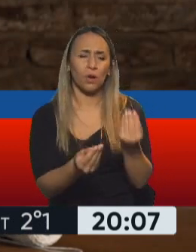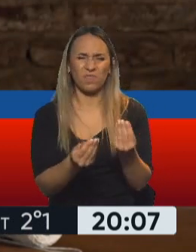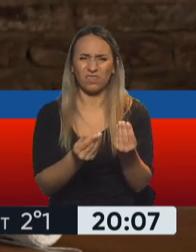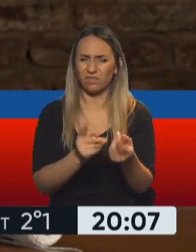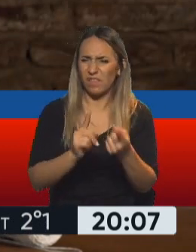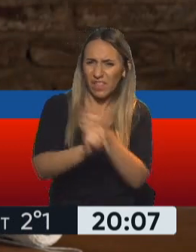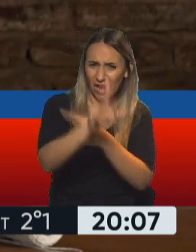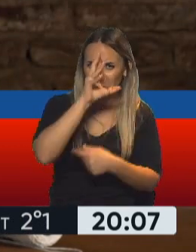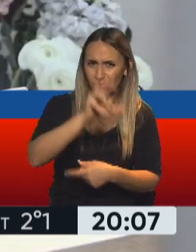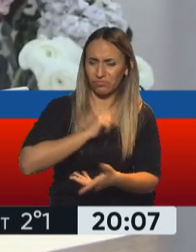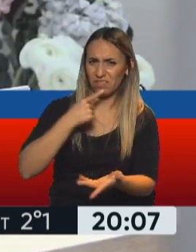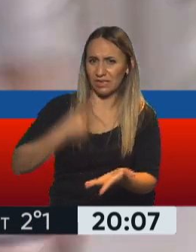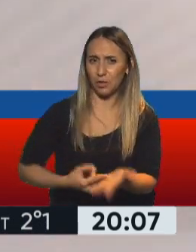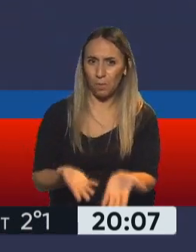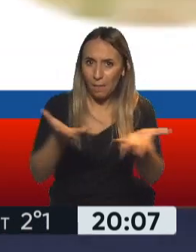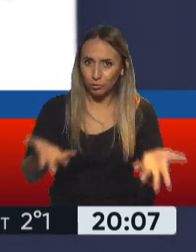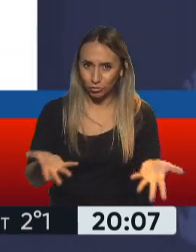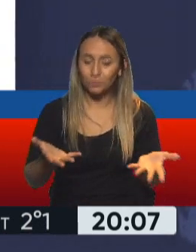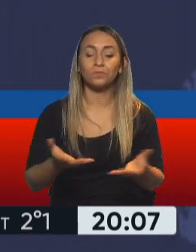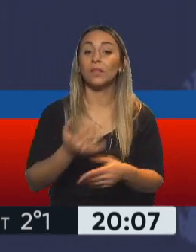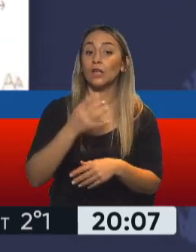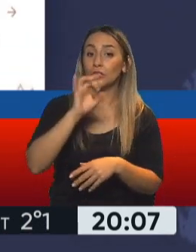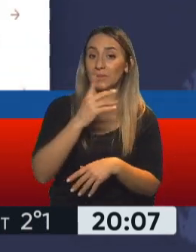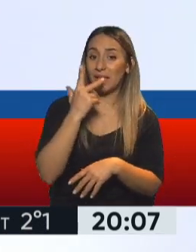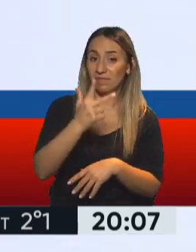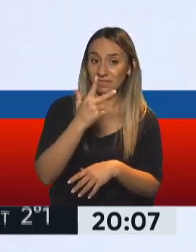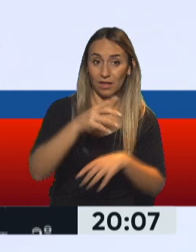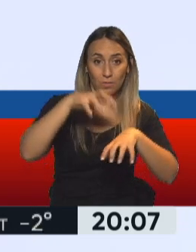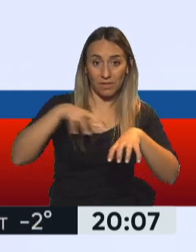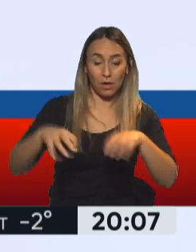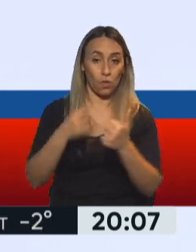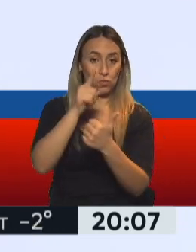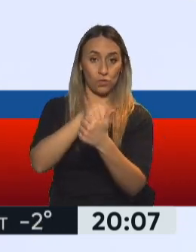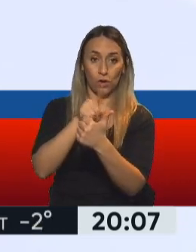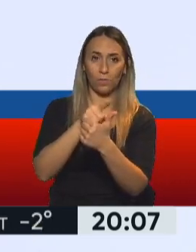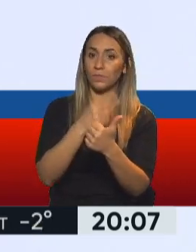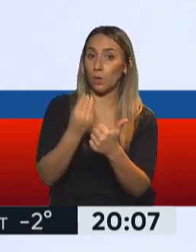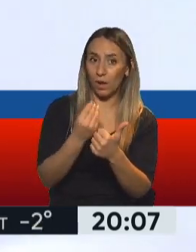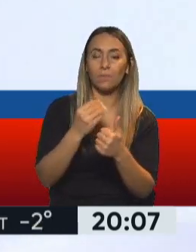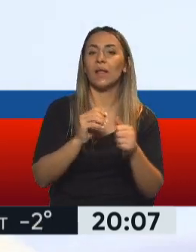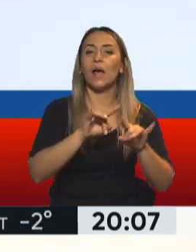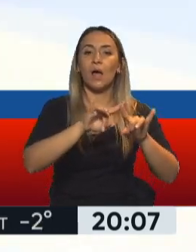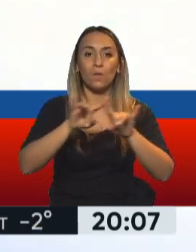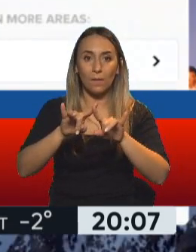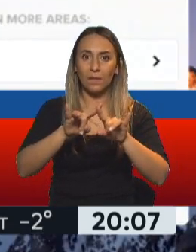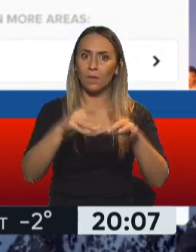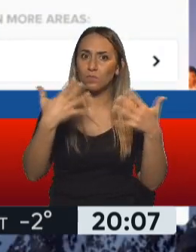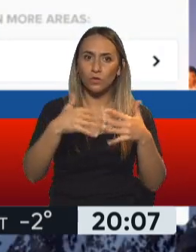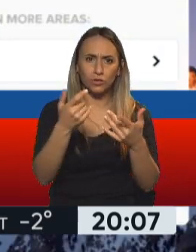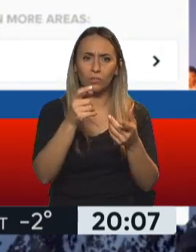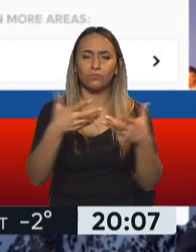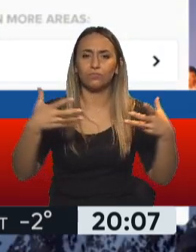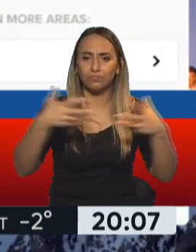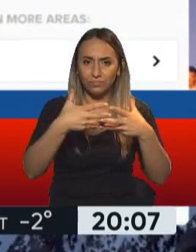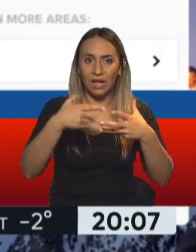En este momento hay dos grandes estrategias de comercio electrónico para las pymes. Uno es acceder a sitios de alto tráfico donde se reúnen compradores